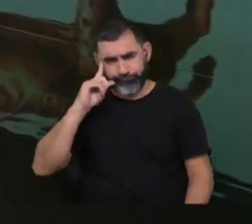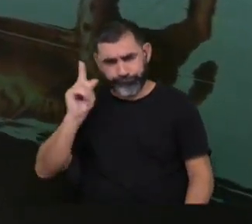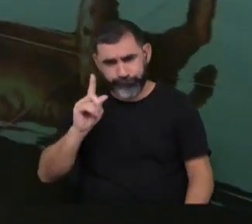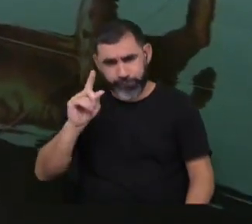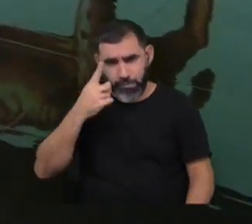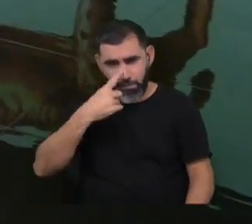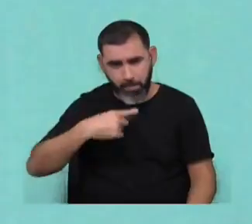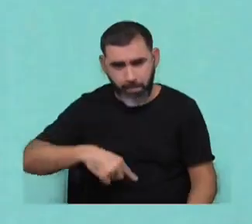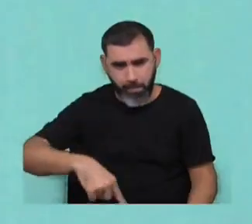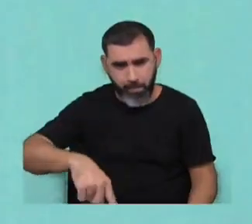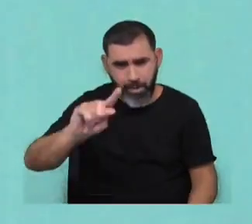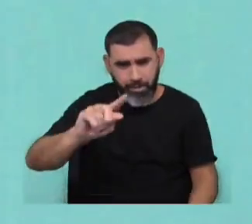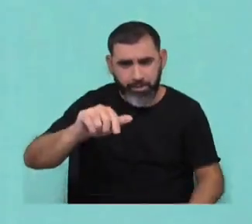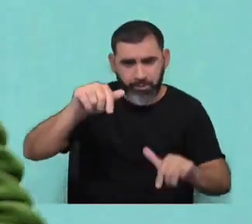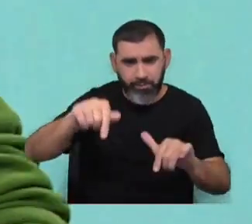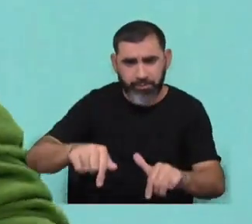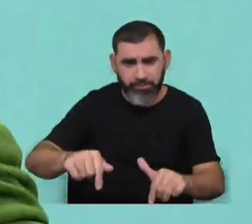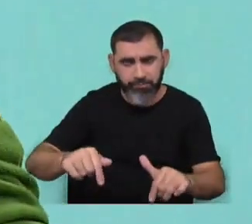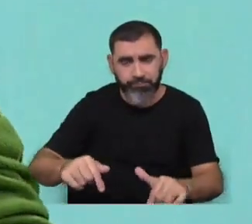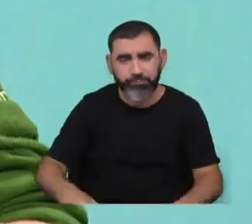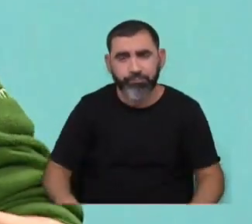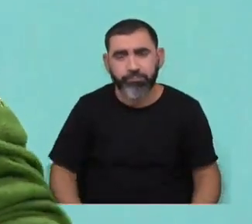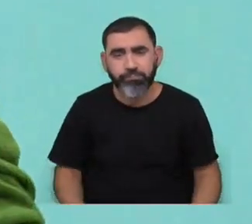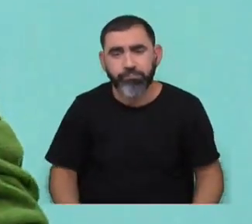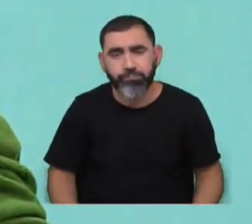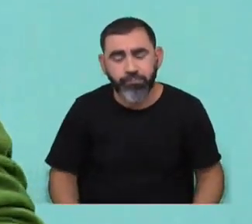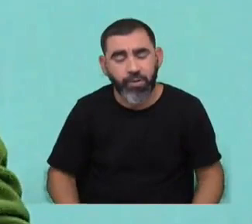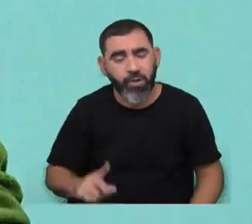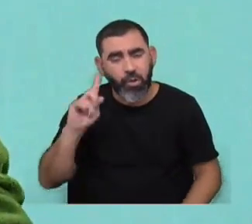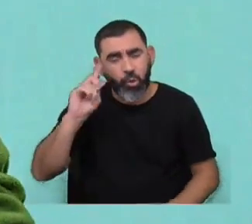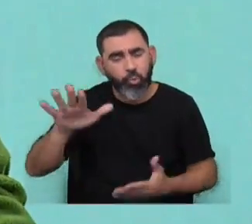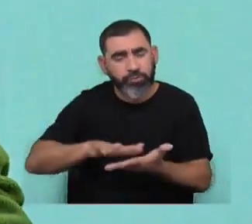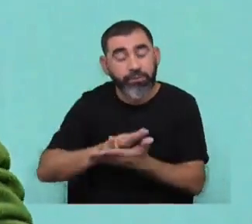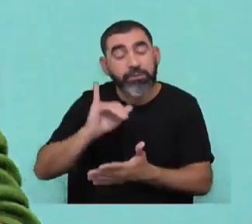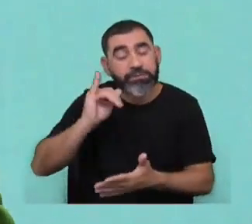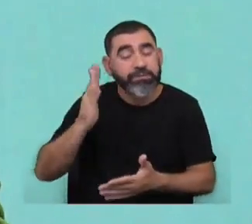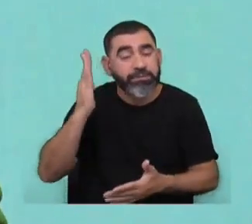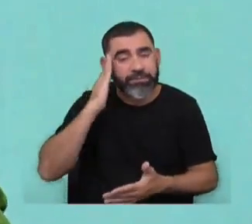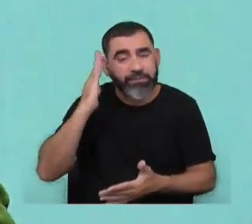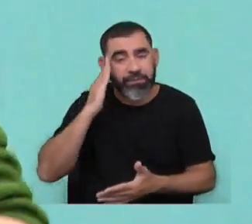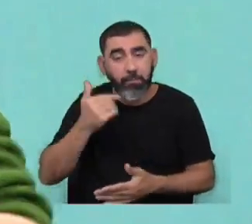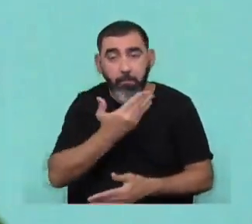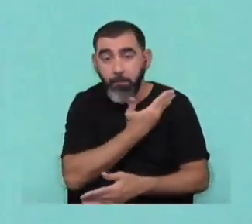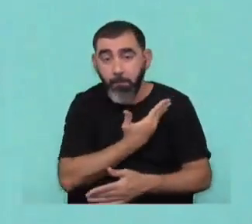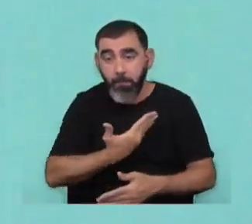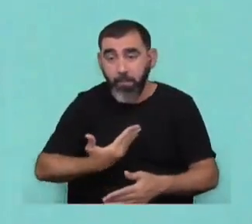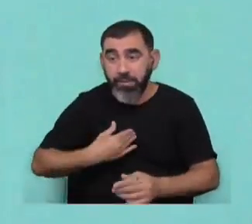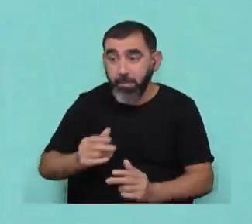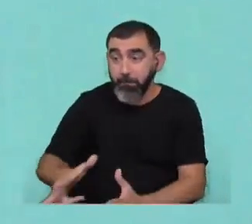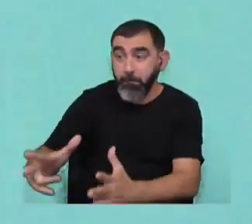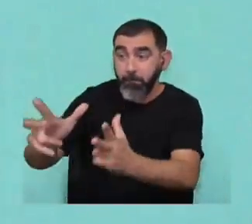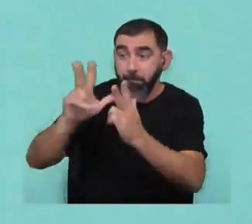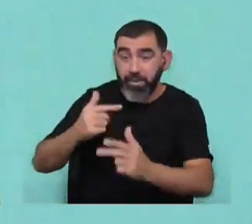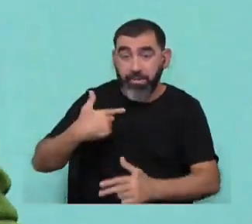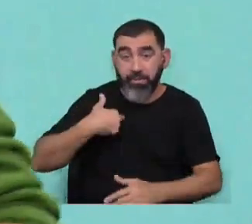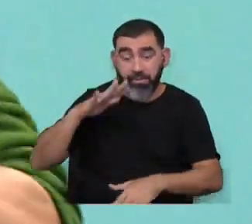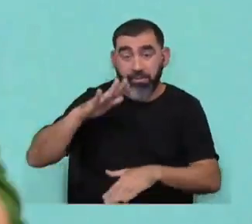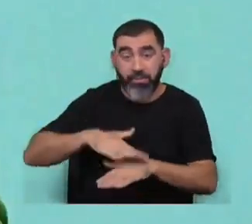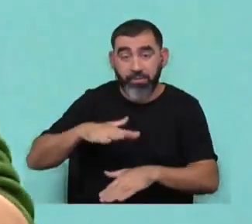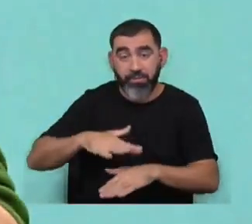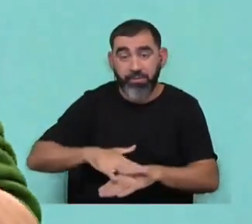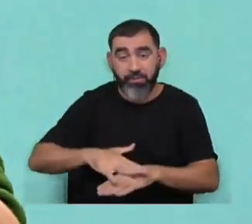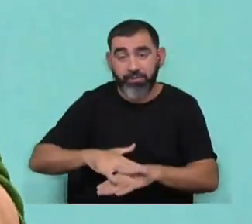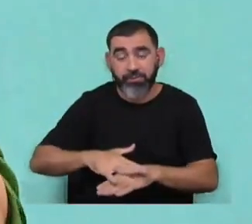era el mastodonte Notiomaston platensis, no sabía nada de eso, pero lo que sí sabía es que si una maestra me hubiera dicho eso, yo no me